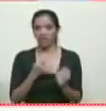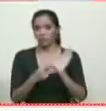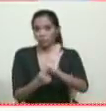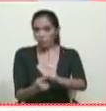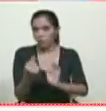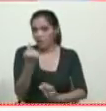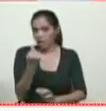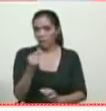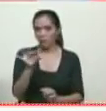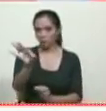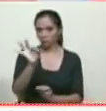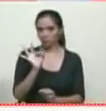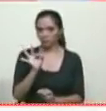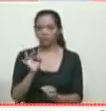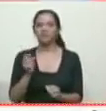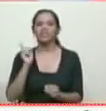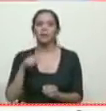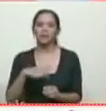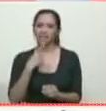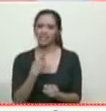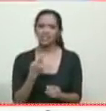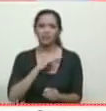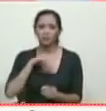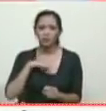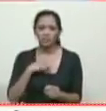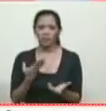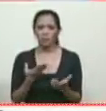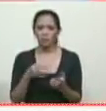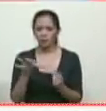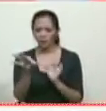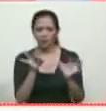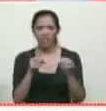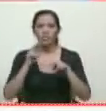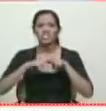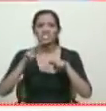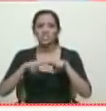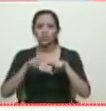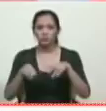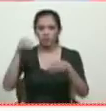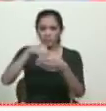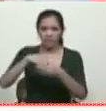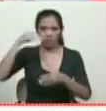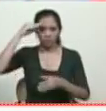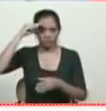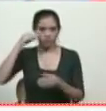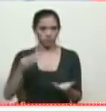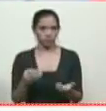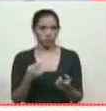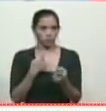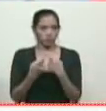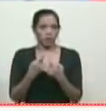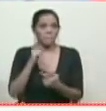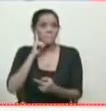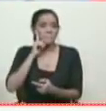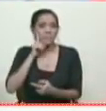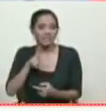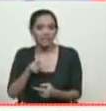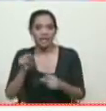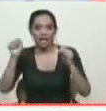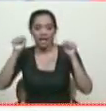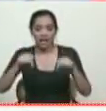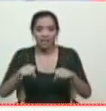que estamos reclutando niños para llevarlos al ejército, ¿no? Que cosa que es mentira, el reclutamiento militar